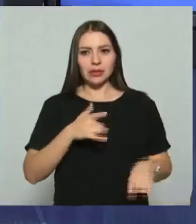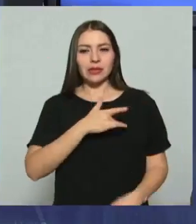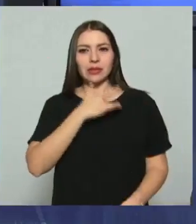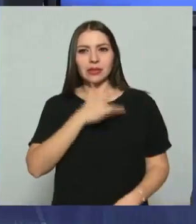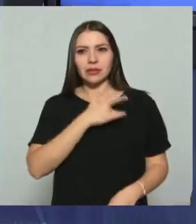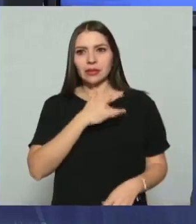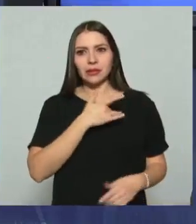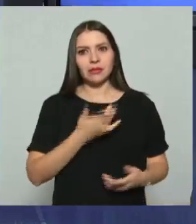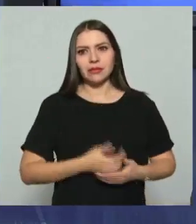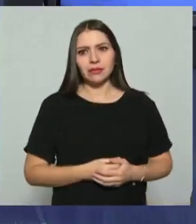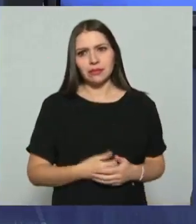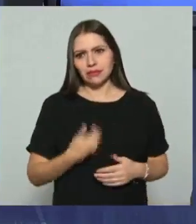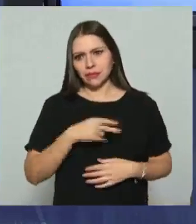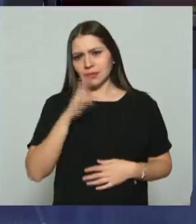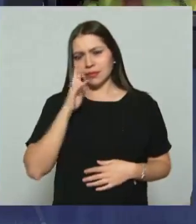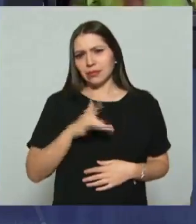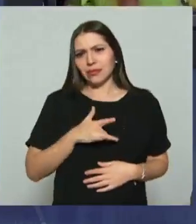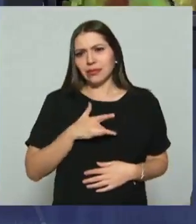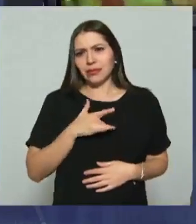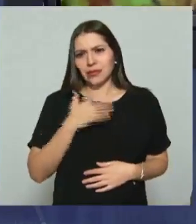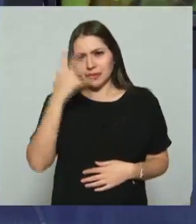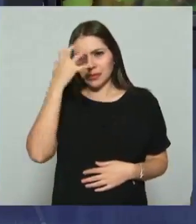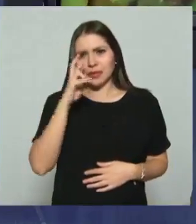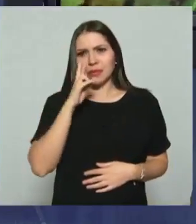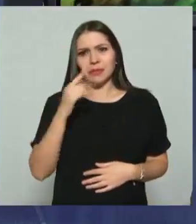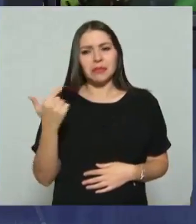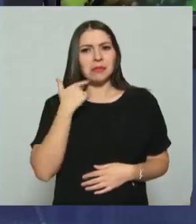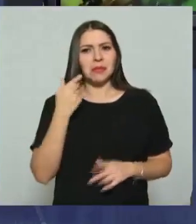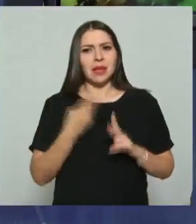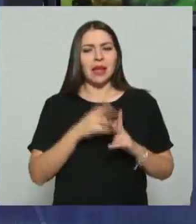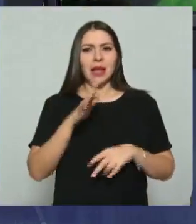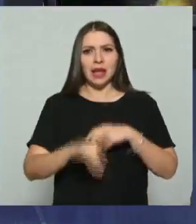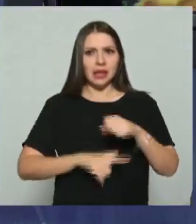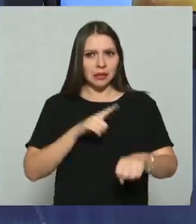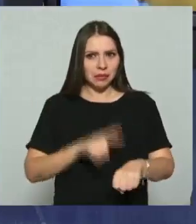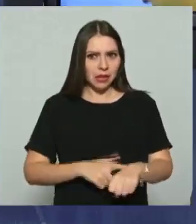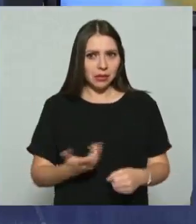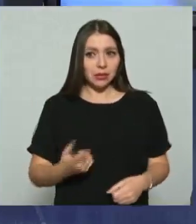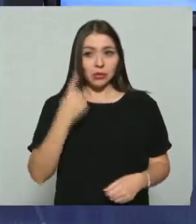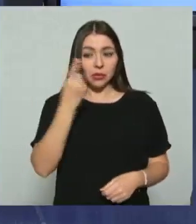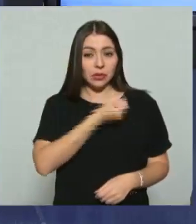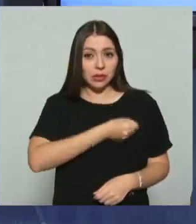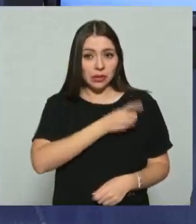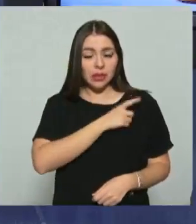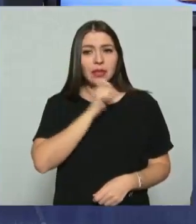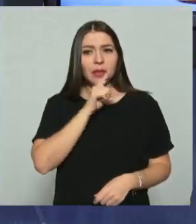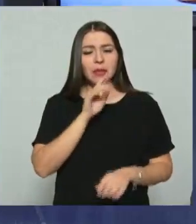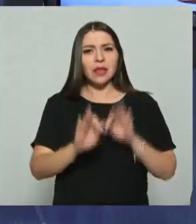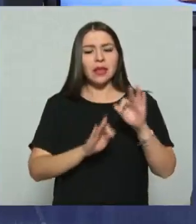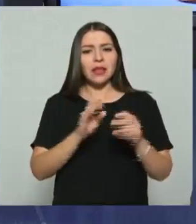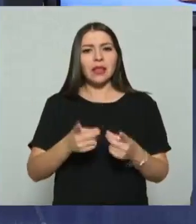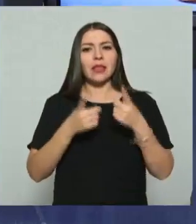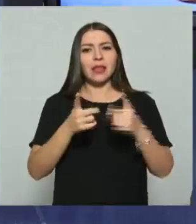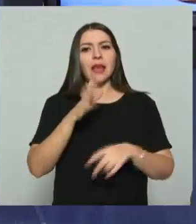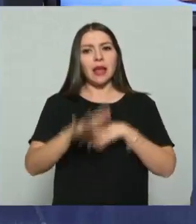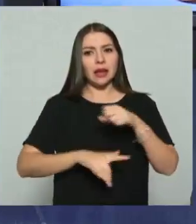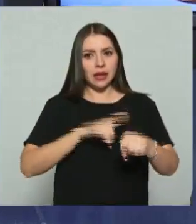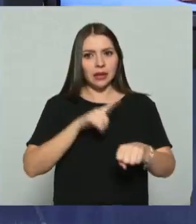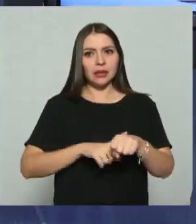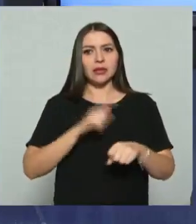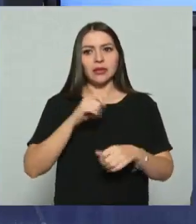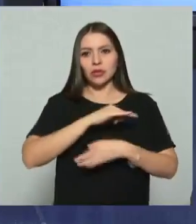sentimientos, o sea, a mí se me parte el corazón ver cómo están matando a los animales, no solamente la salud, sino el trato que les estamos dando, porque